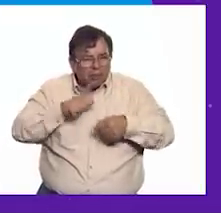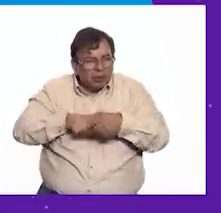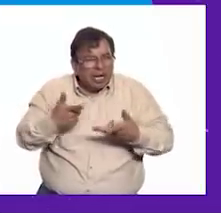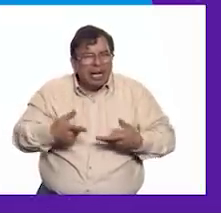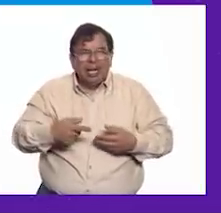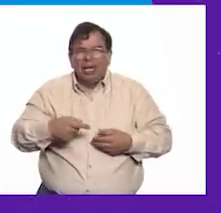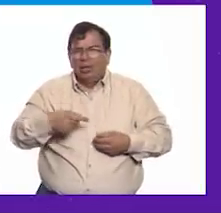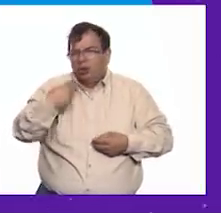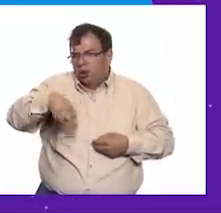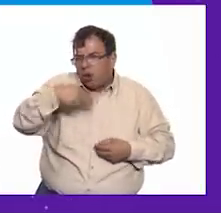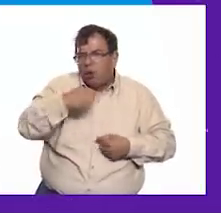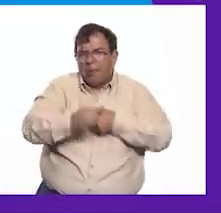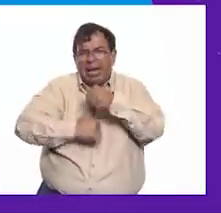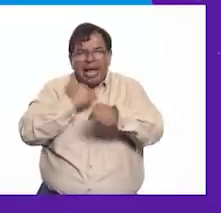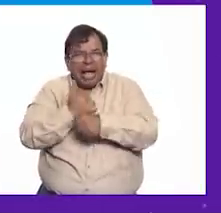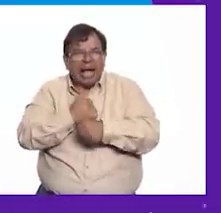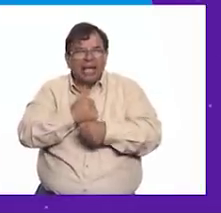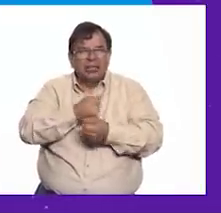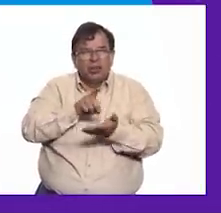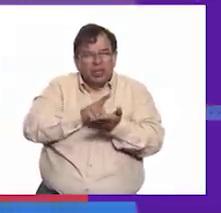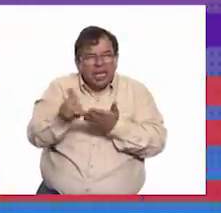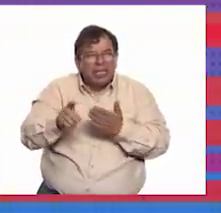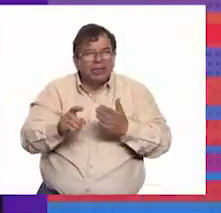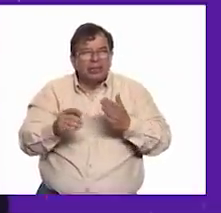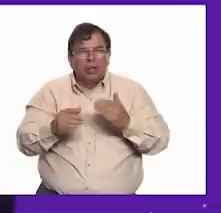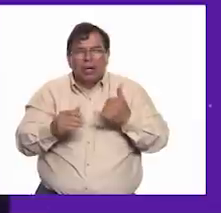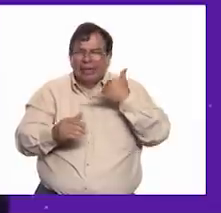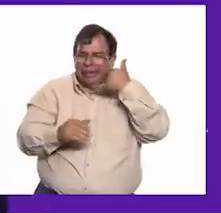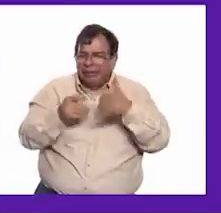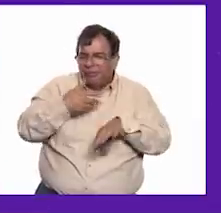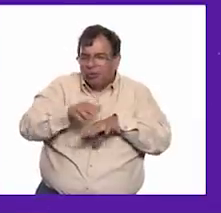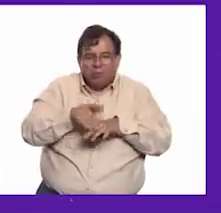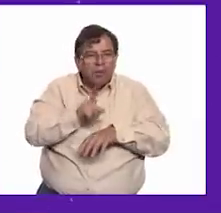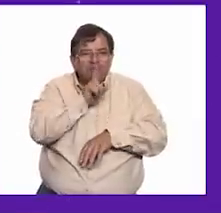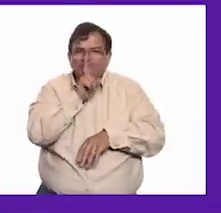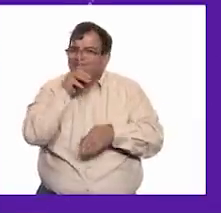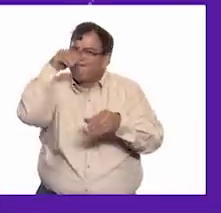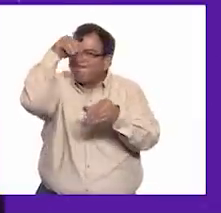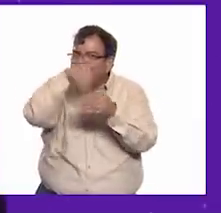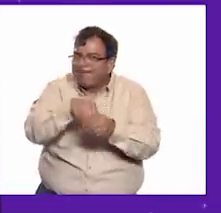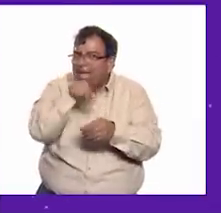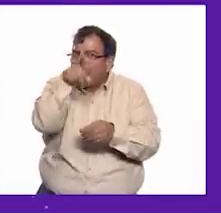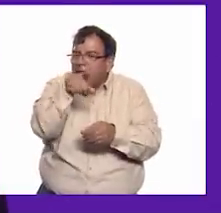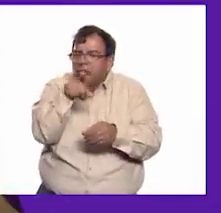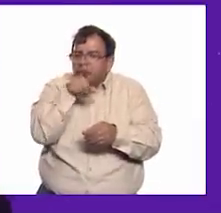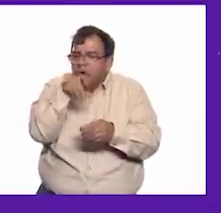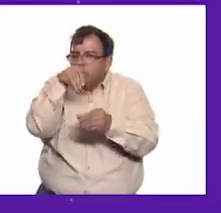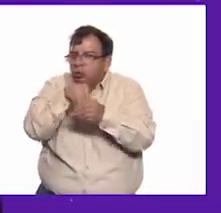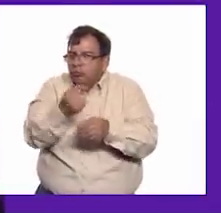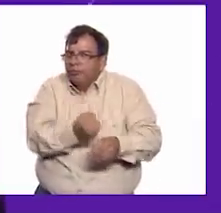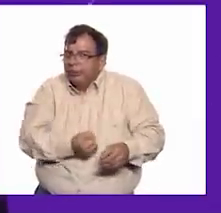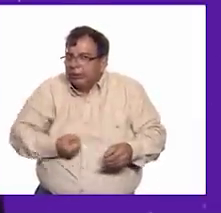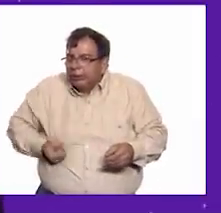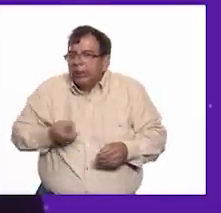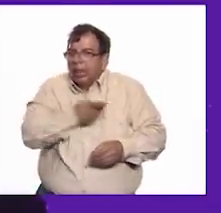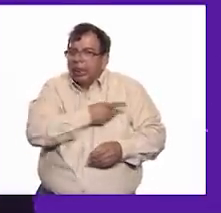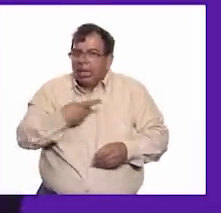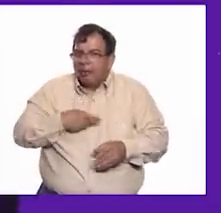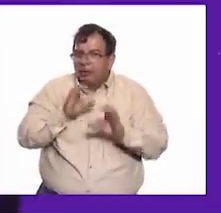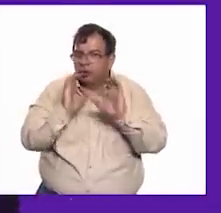edad, ubicación o número telefónico. Esta información es parte de tu yo digital y debes